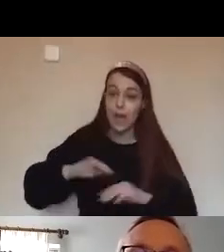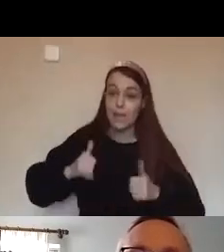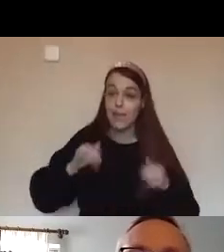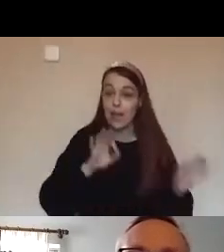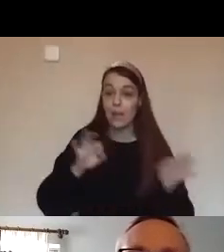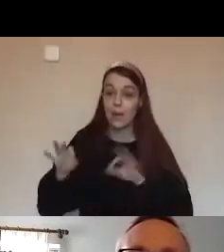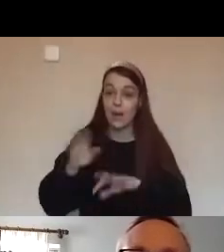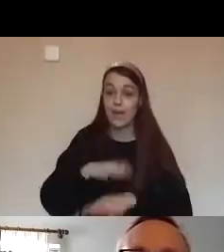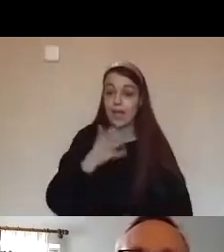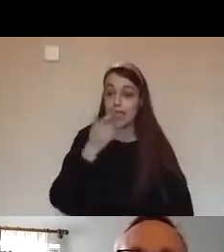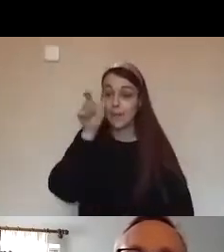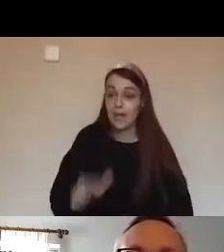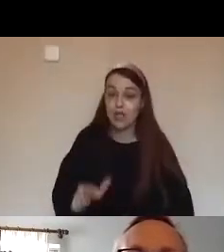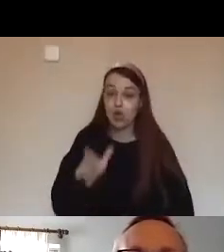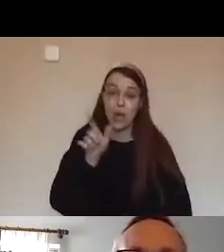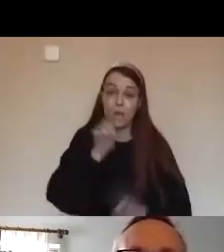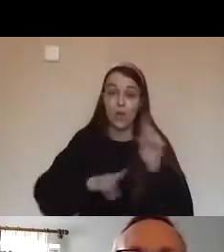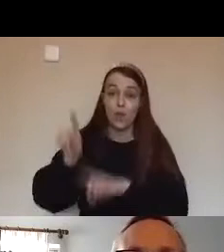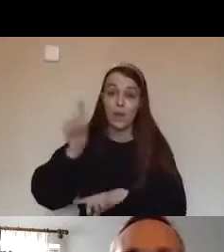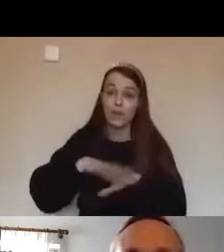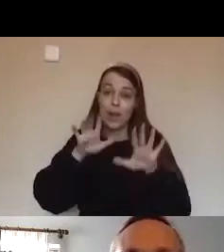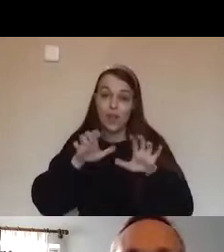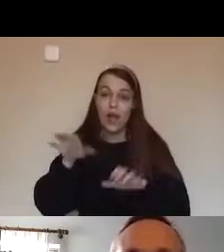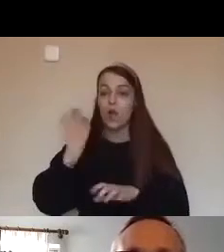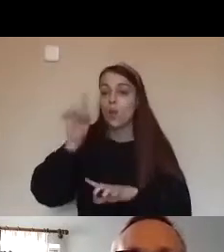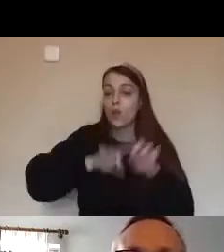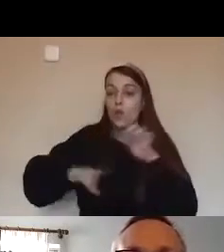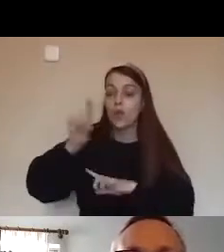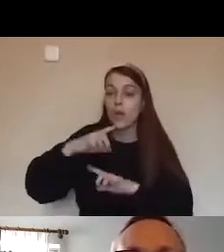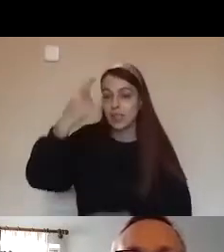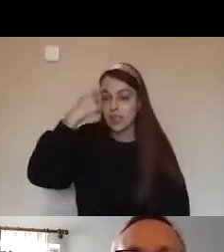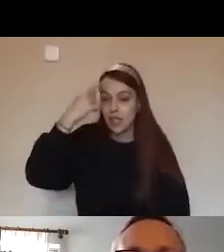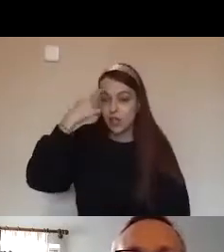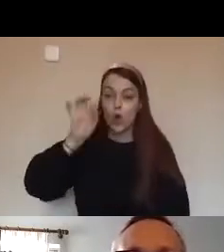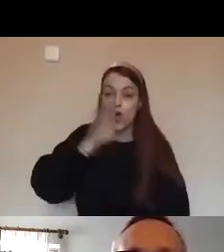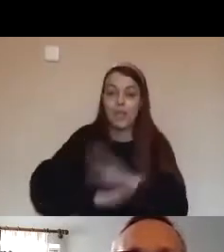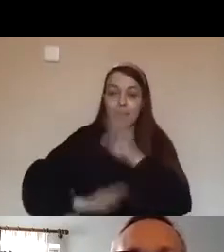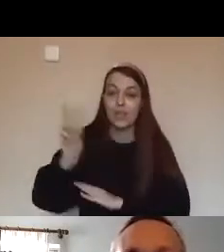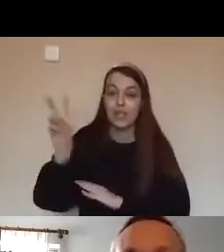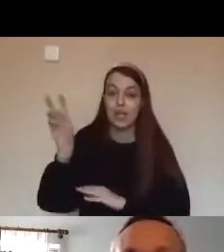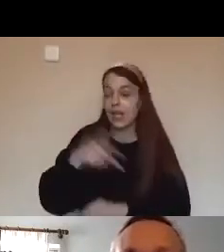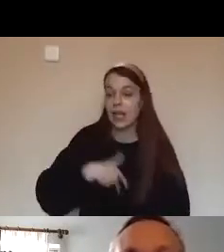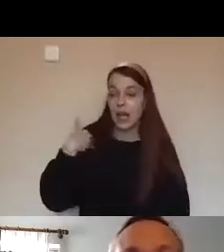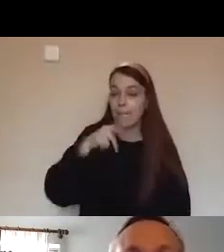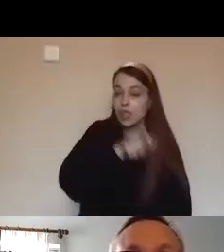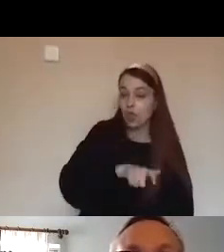a gente con dificultades en el aprendizaje o dificultades y discapacidades intelectuales.